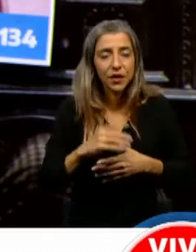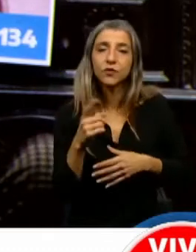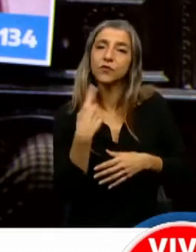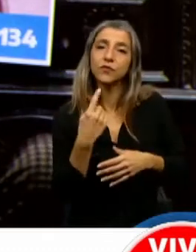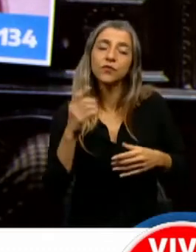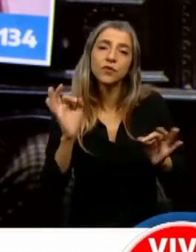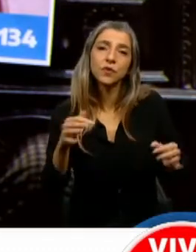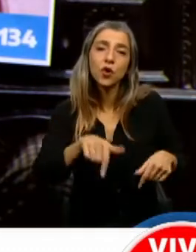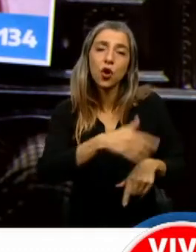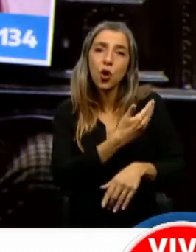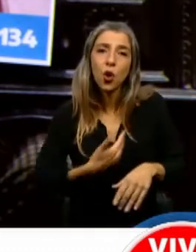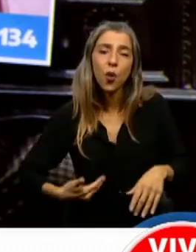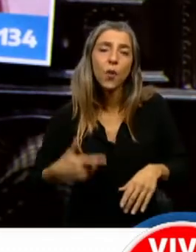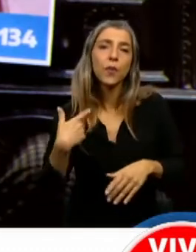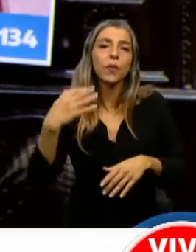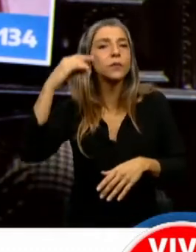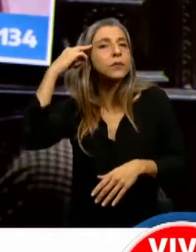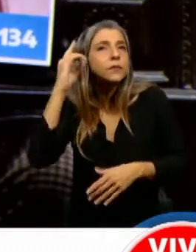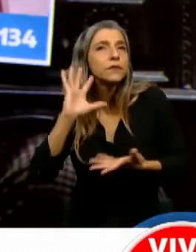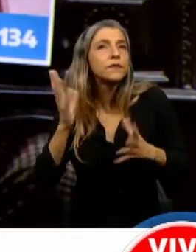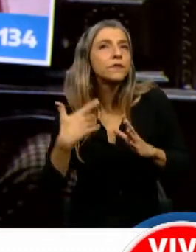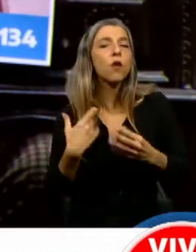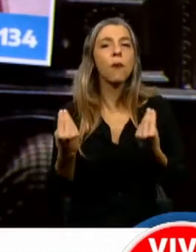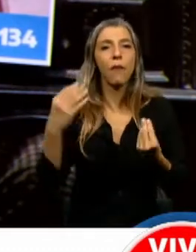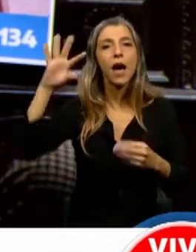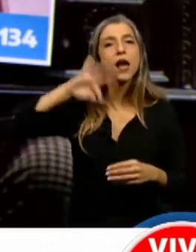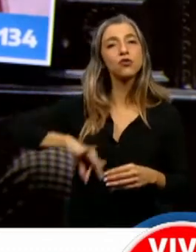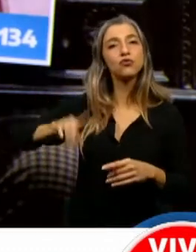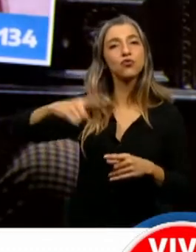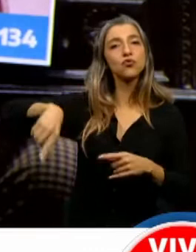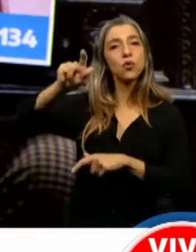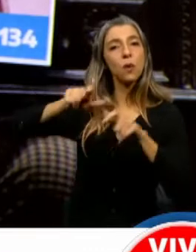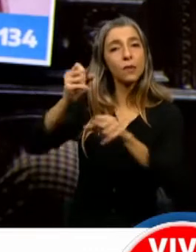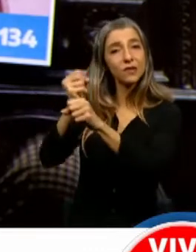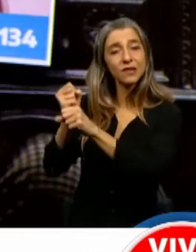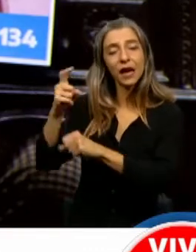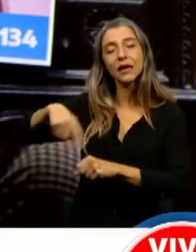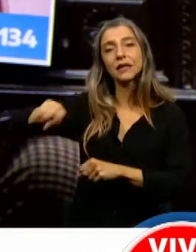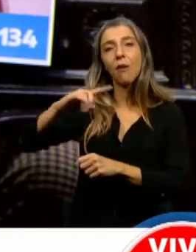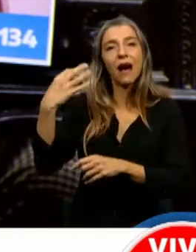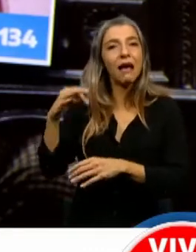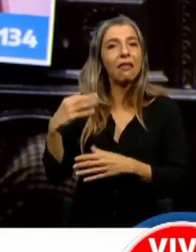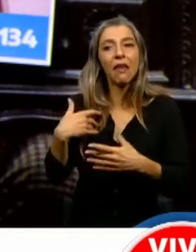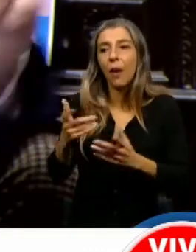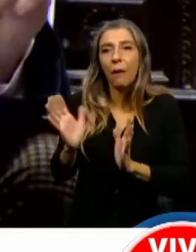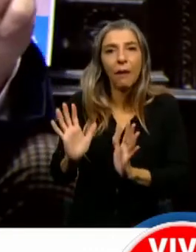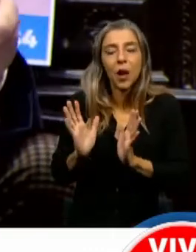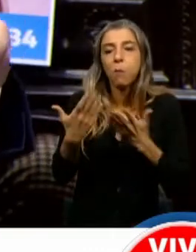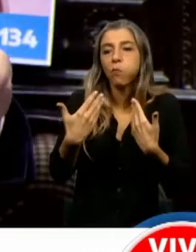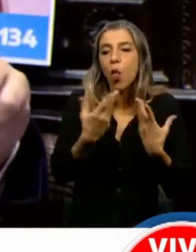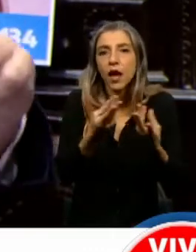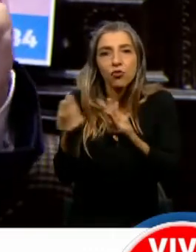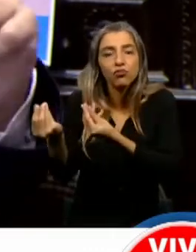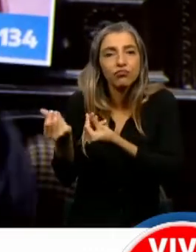lado, las medidas que compensen el salario directo de los trabajadores para preservar el poder adquisitivo. Y por otro